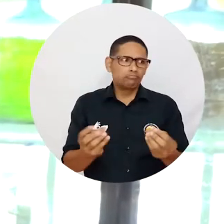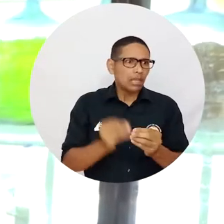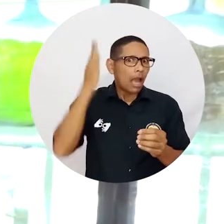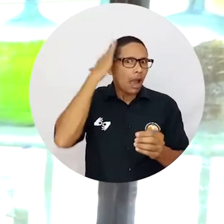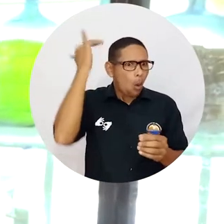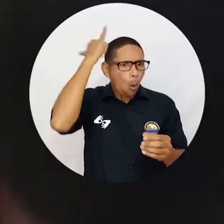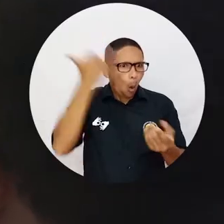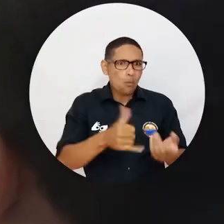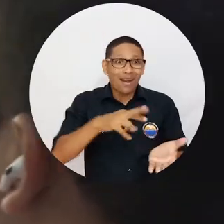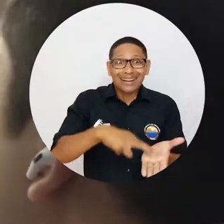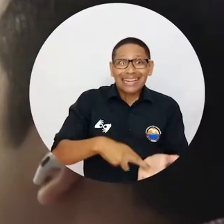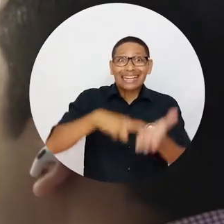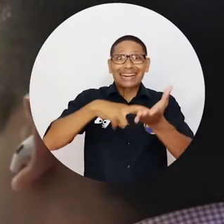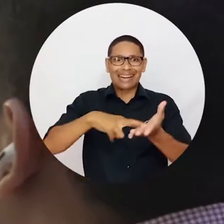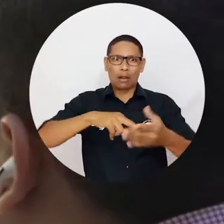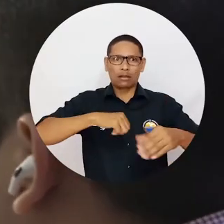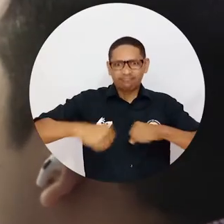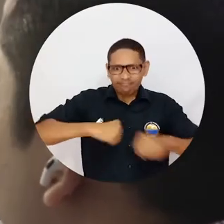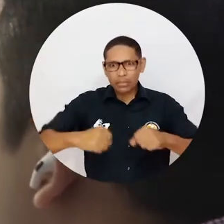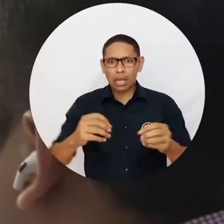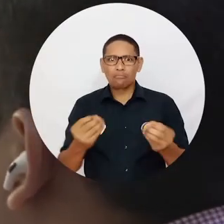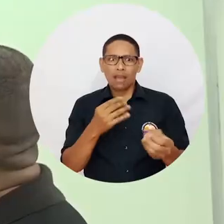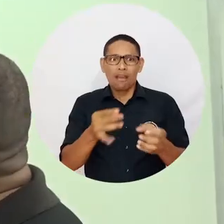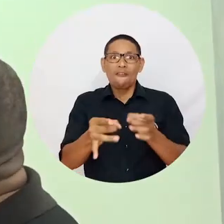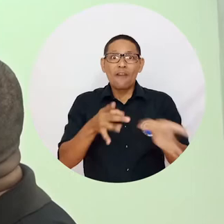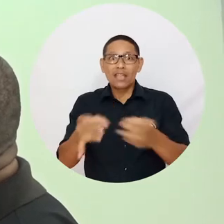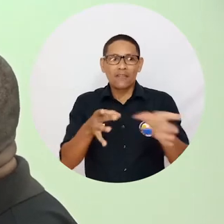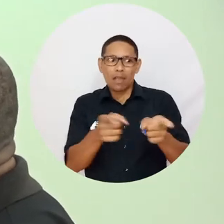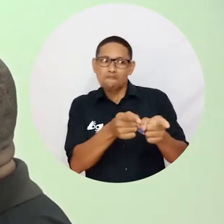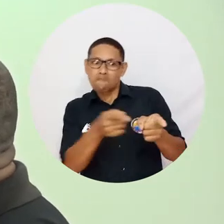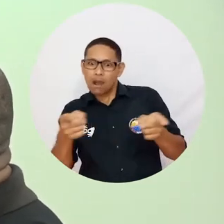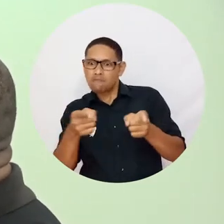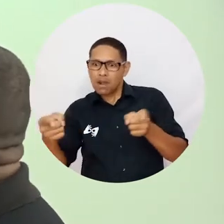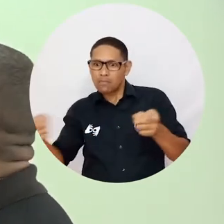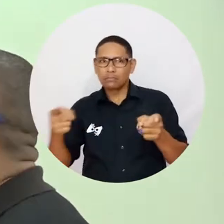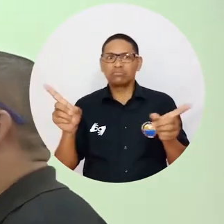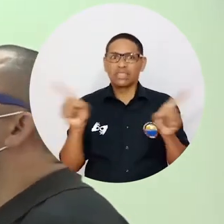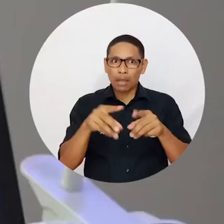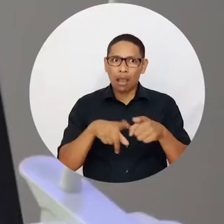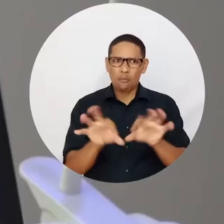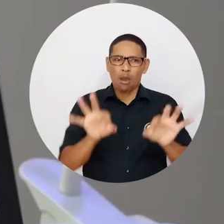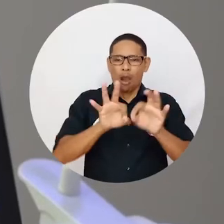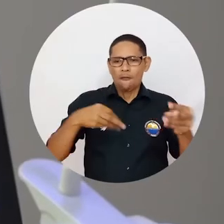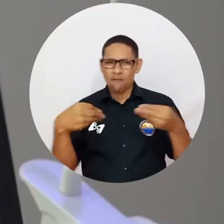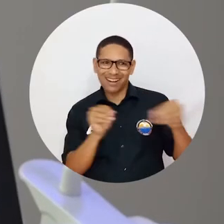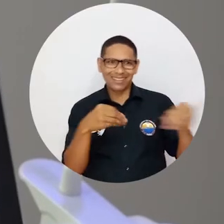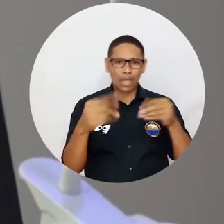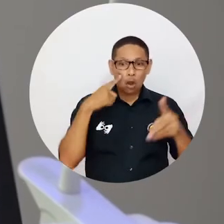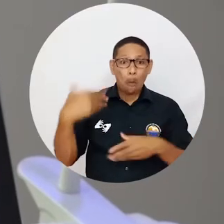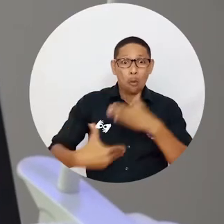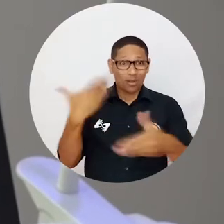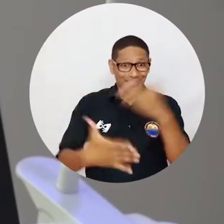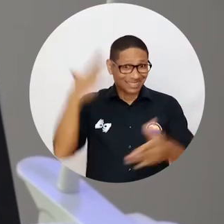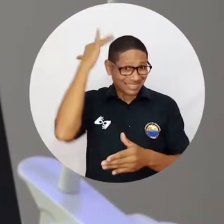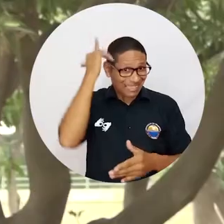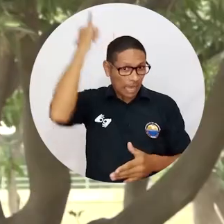alternativas académicas de recuperación de actividades a través de la ampliación de plazos, asignación de recursos y flexibilidad para cumplir con procesos